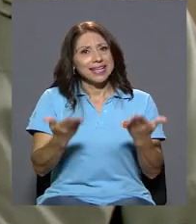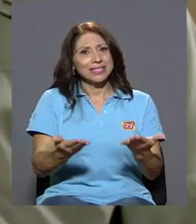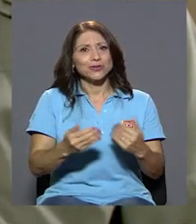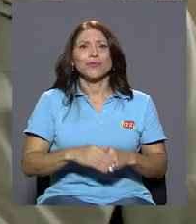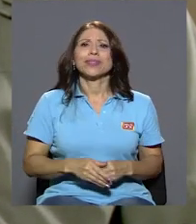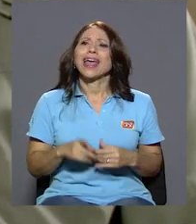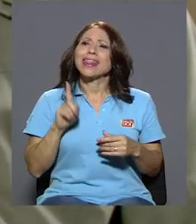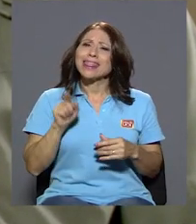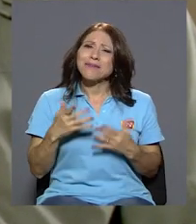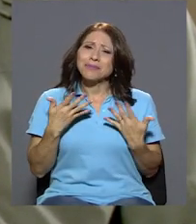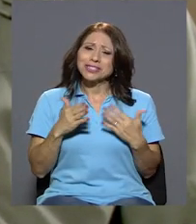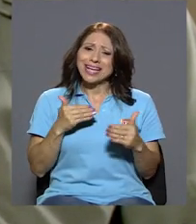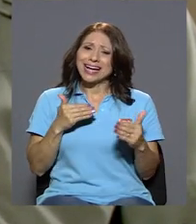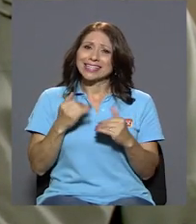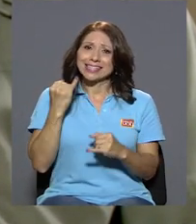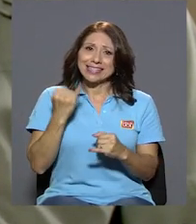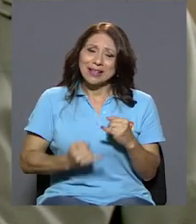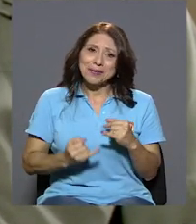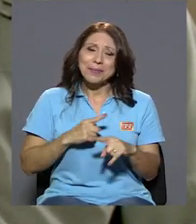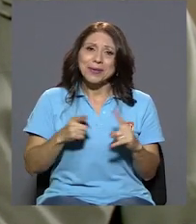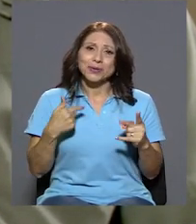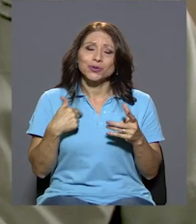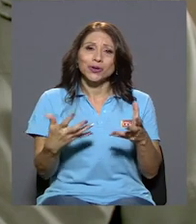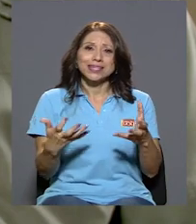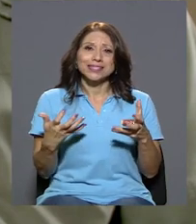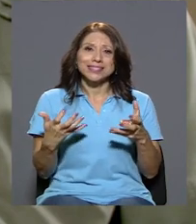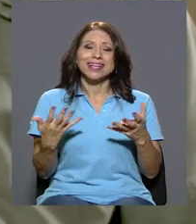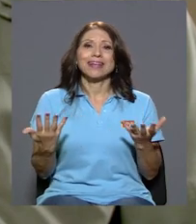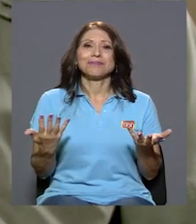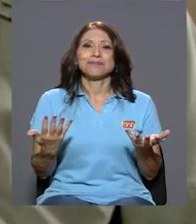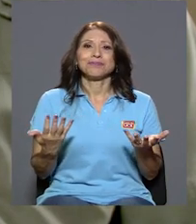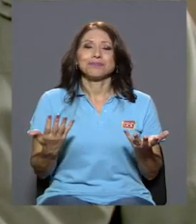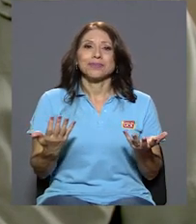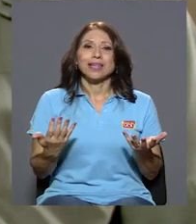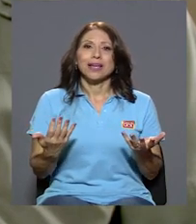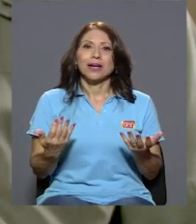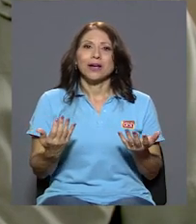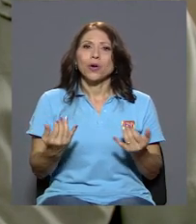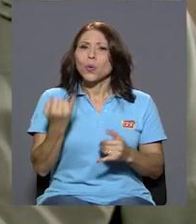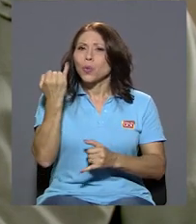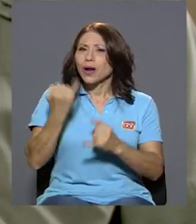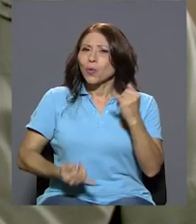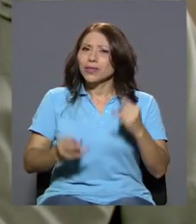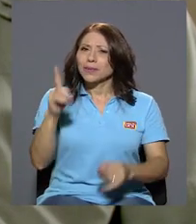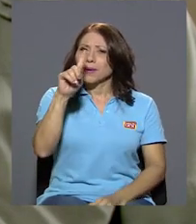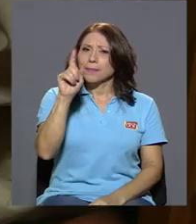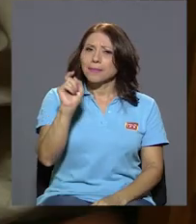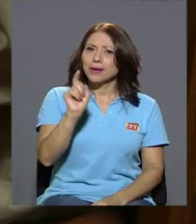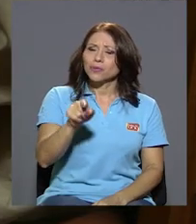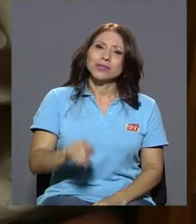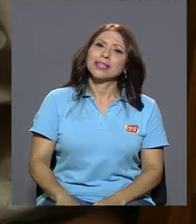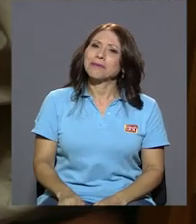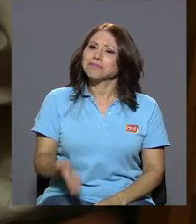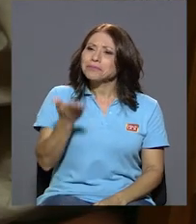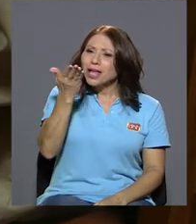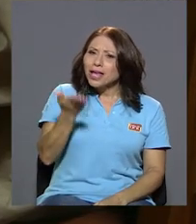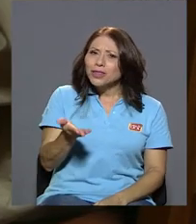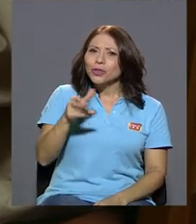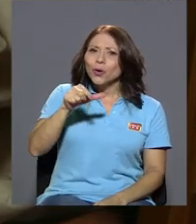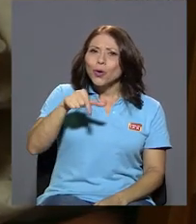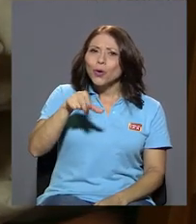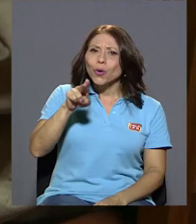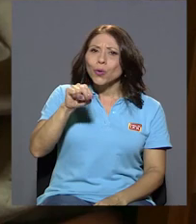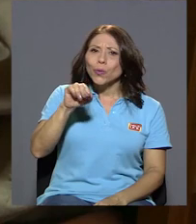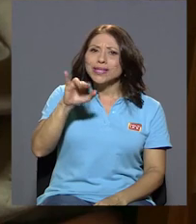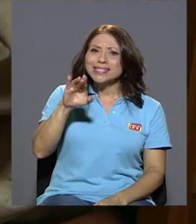esto tenemos que ir terminando ya muy pronto pero yo quisiera hacer una última pregunta con queens